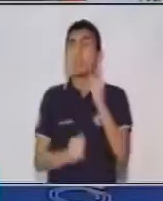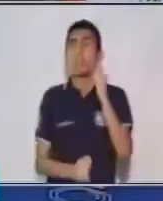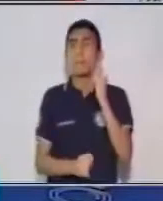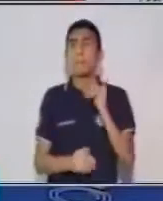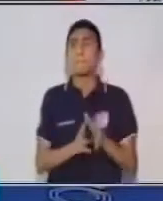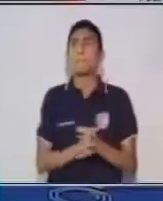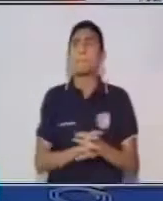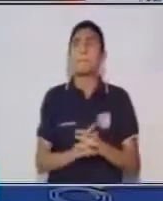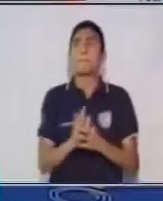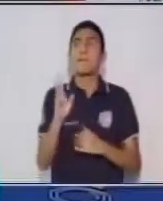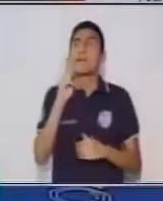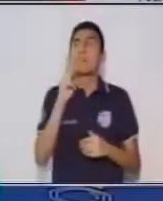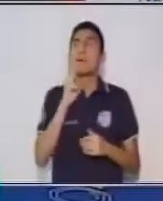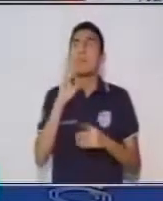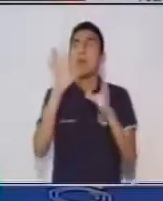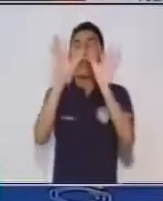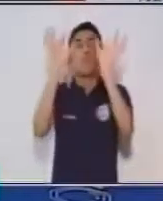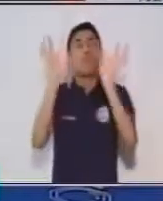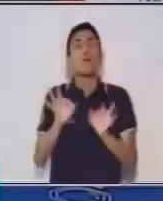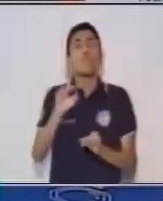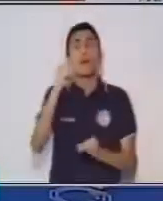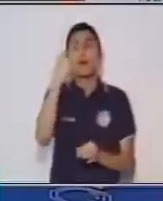modo subjuntivo.